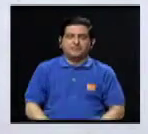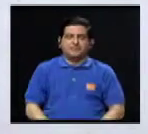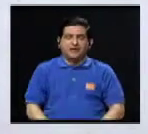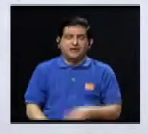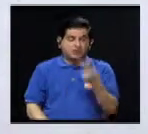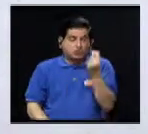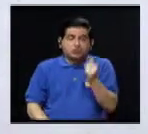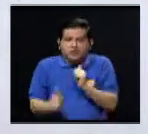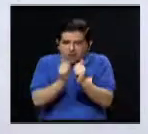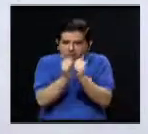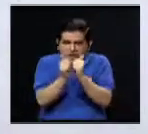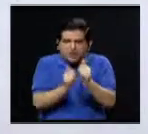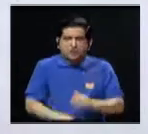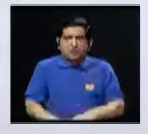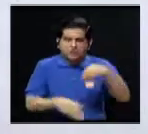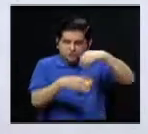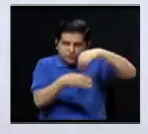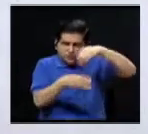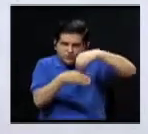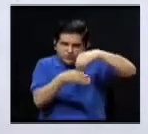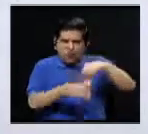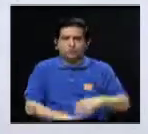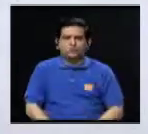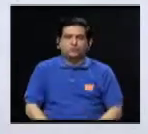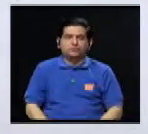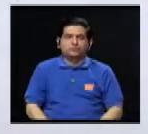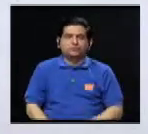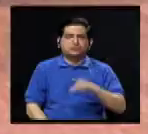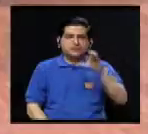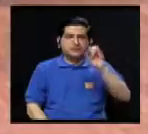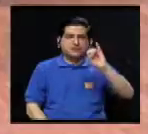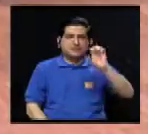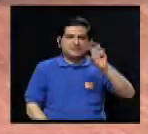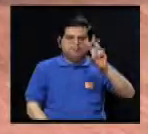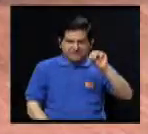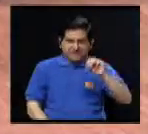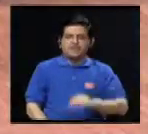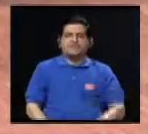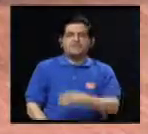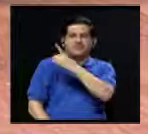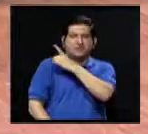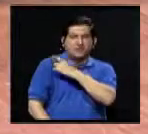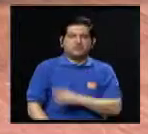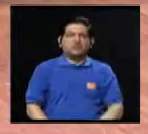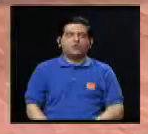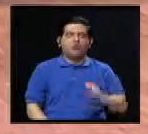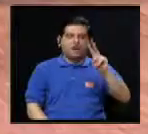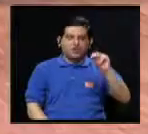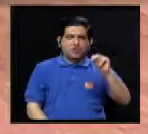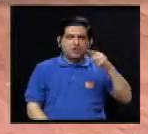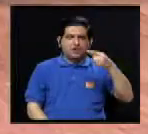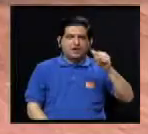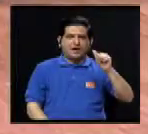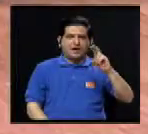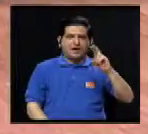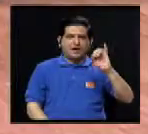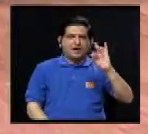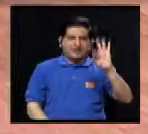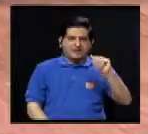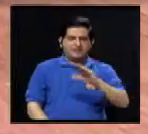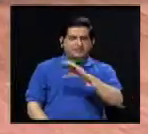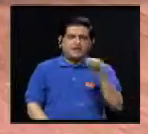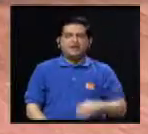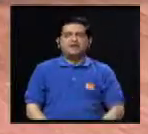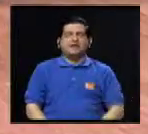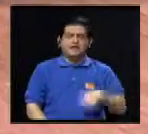fondos concursables, el apoyo a fondos concursables, el CIEM, y con la directora doña Nora Gardita y el canal, obviamente, con el director